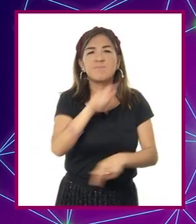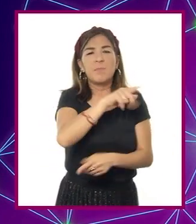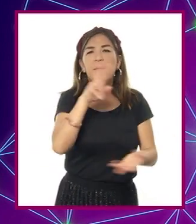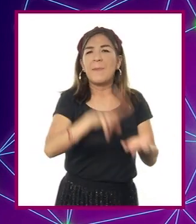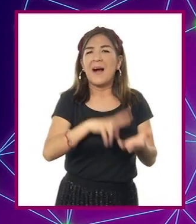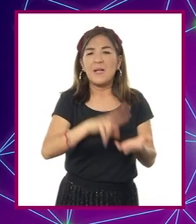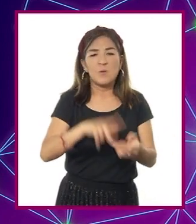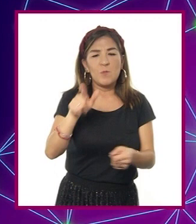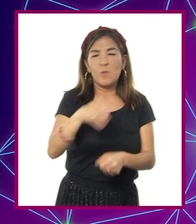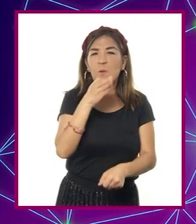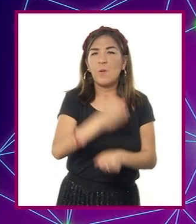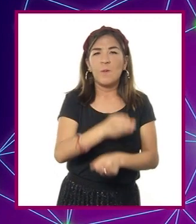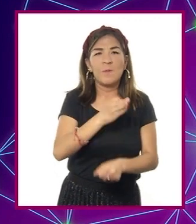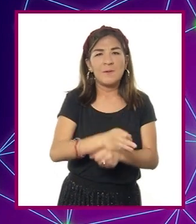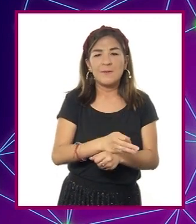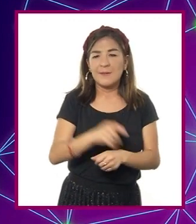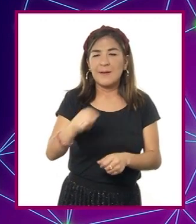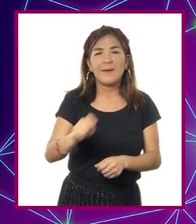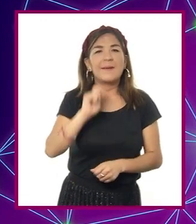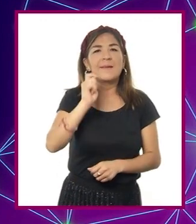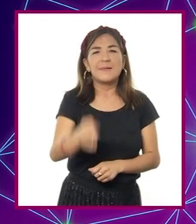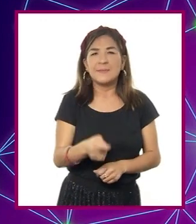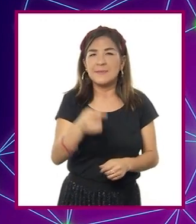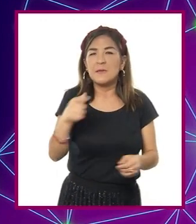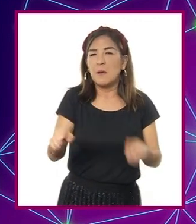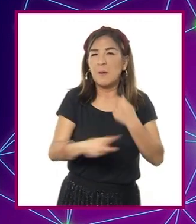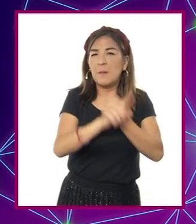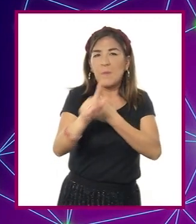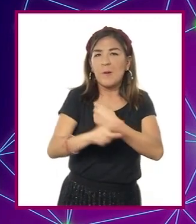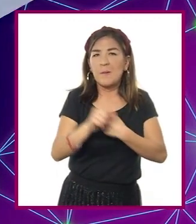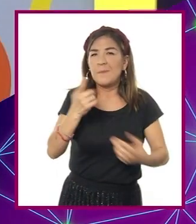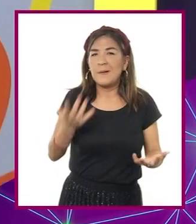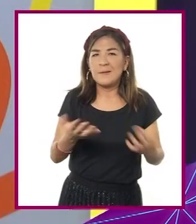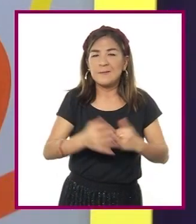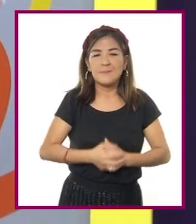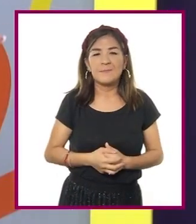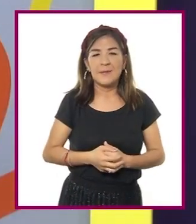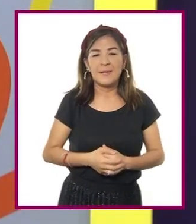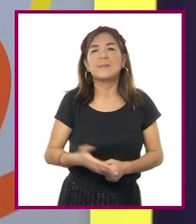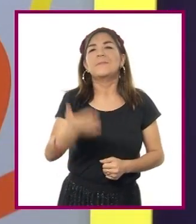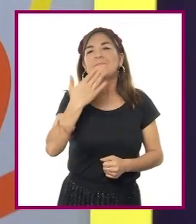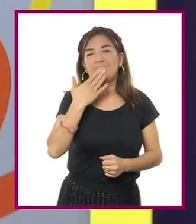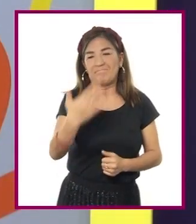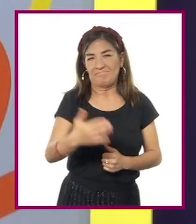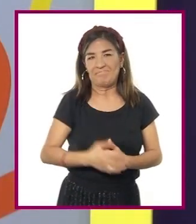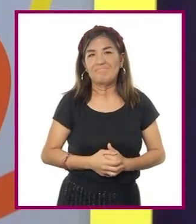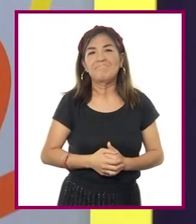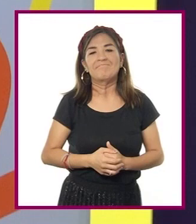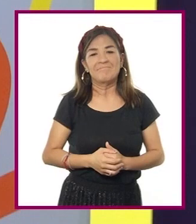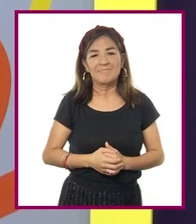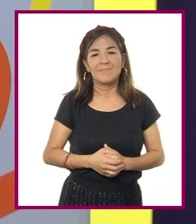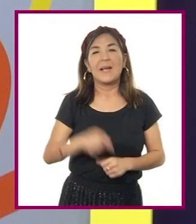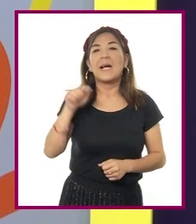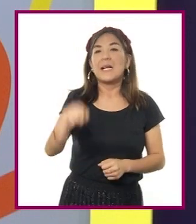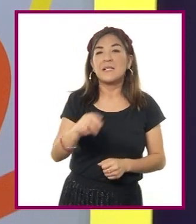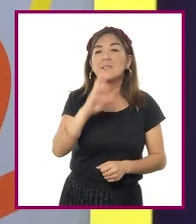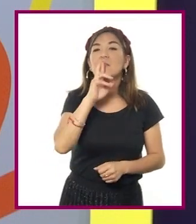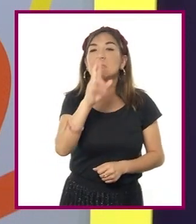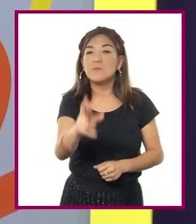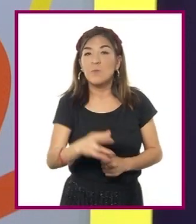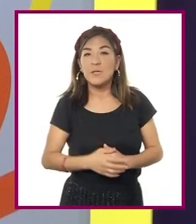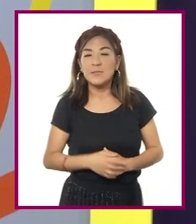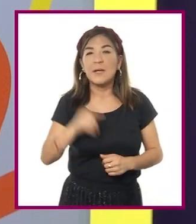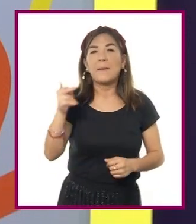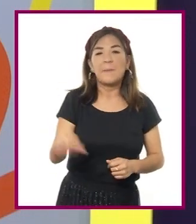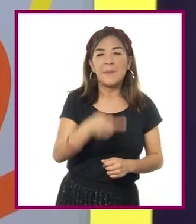obtenido para Y en el contexto de este problema? Muy bien, es la respuesta a